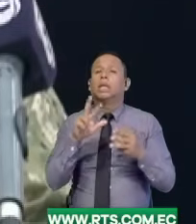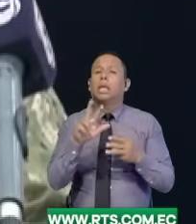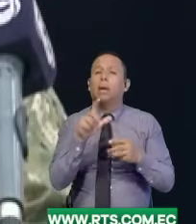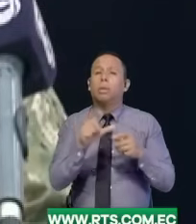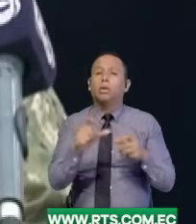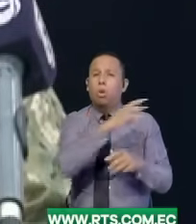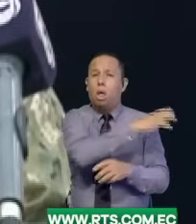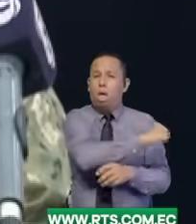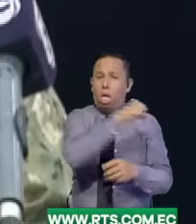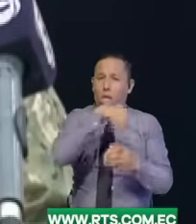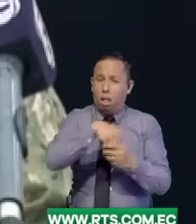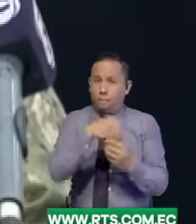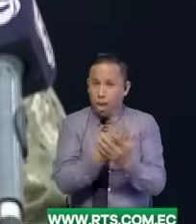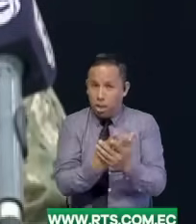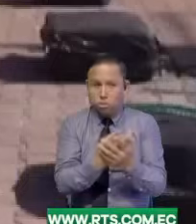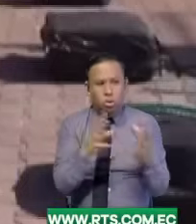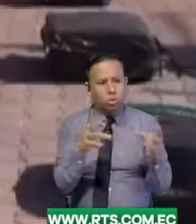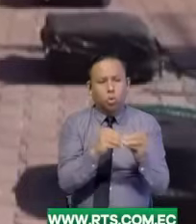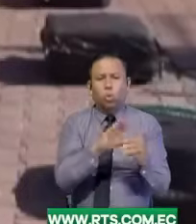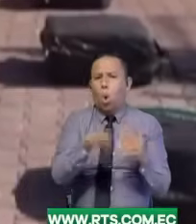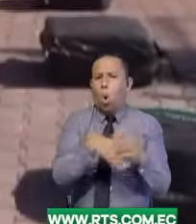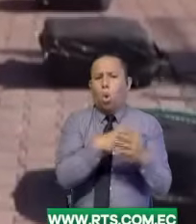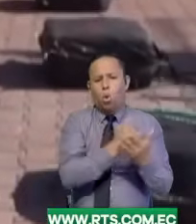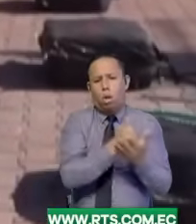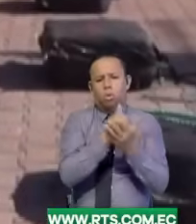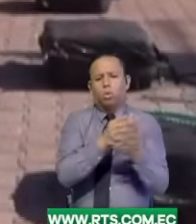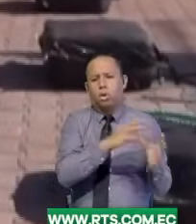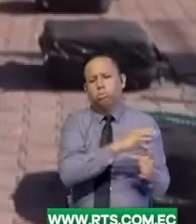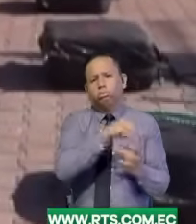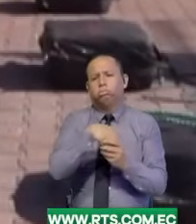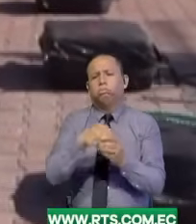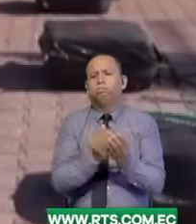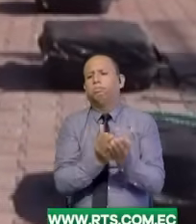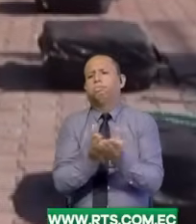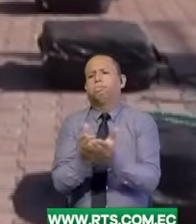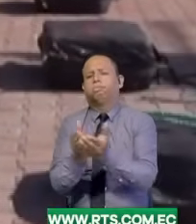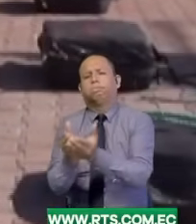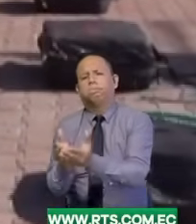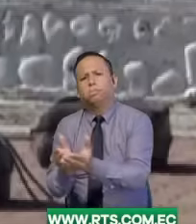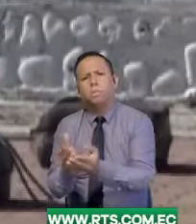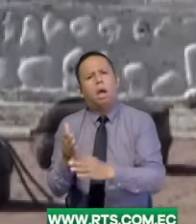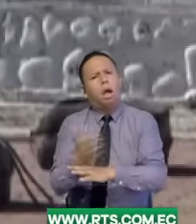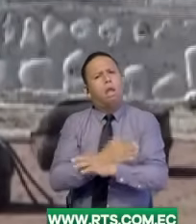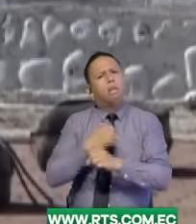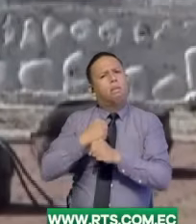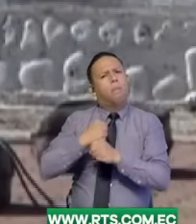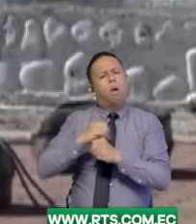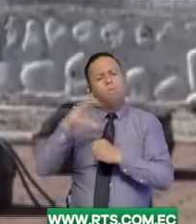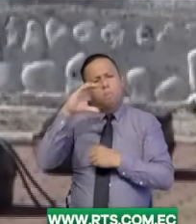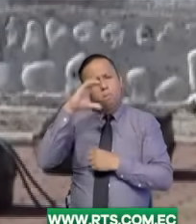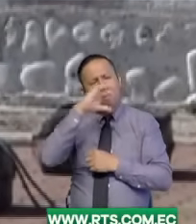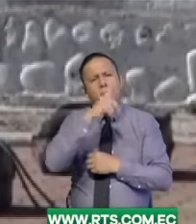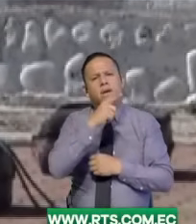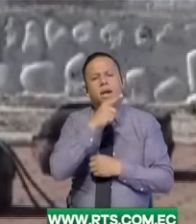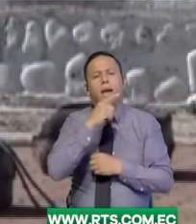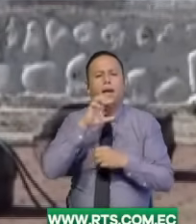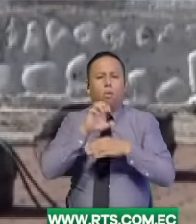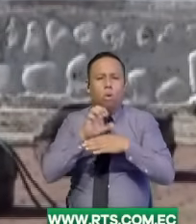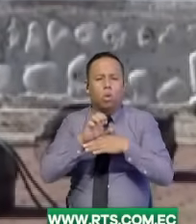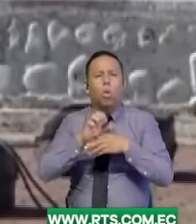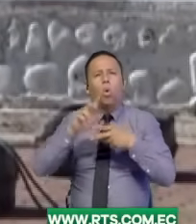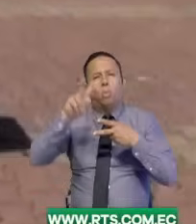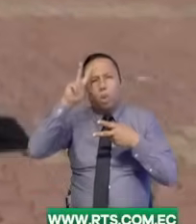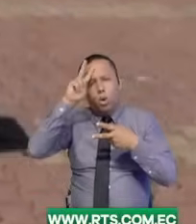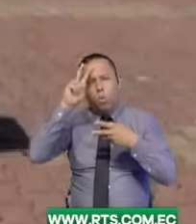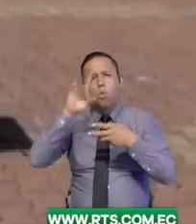en la lancha han sido rescatados. Durante los trabajos de búsqueda participaron centros coordinadores del Ecuador, Estados Unidos, Perú y